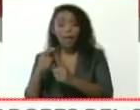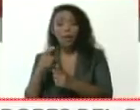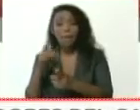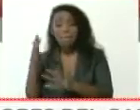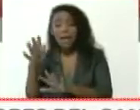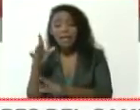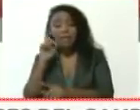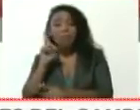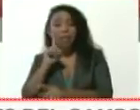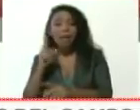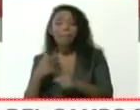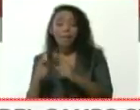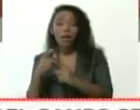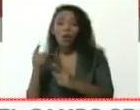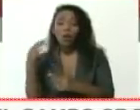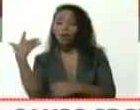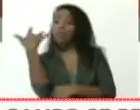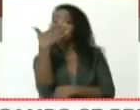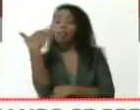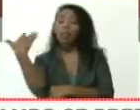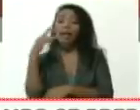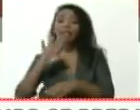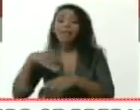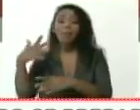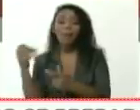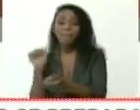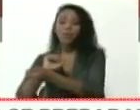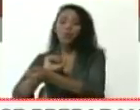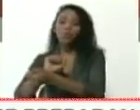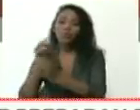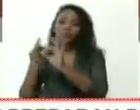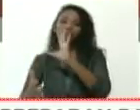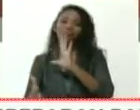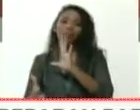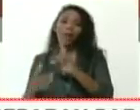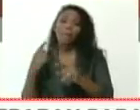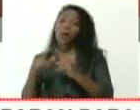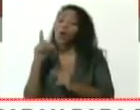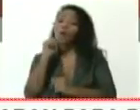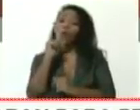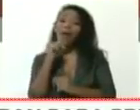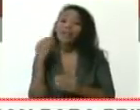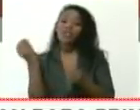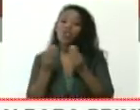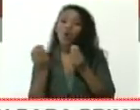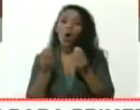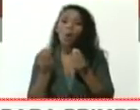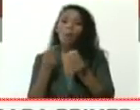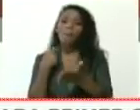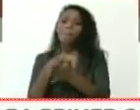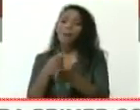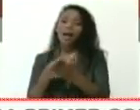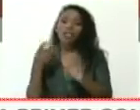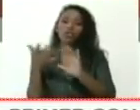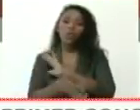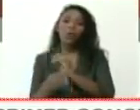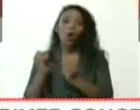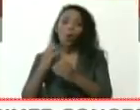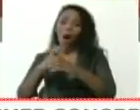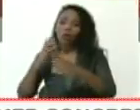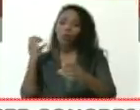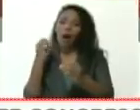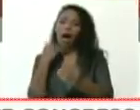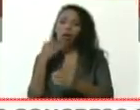Los atrajeron, pero luego los esclavizaron y no tienen ni para comprarse un boleto de autobús para regresar a Venezuela.